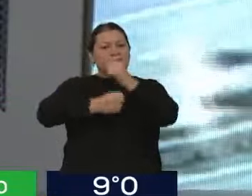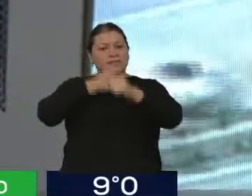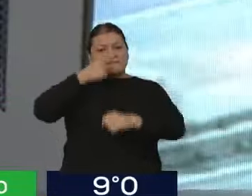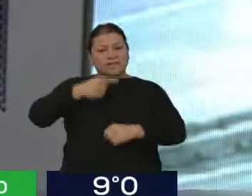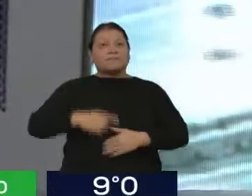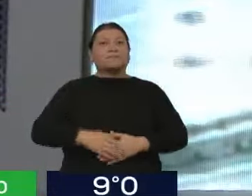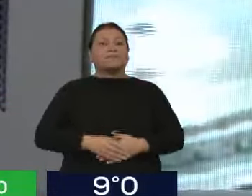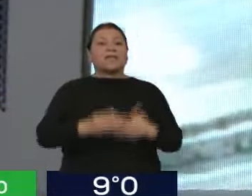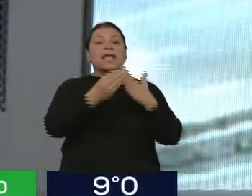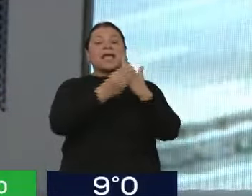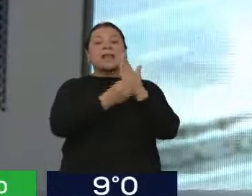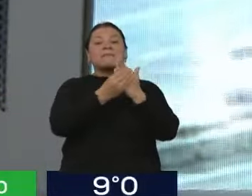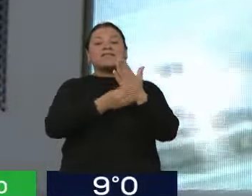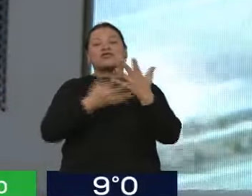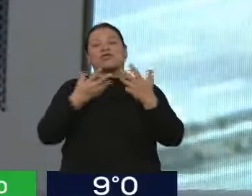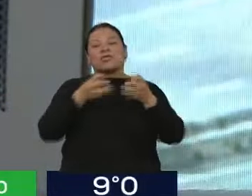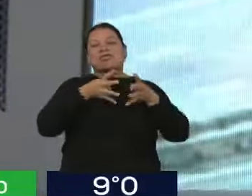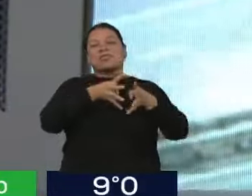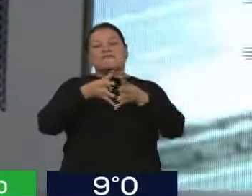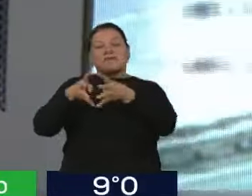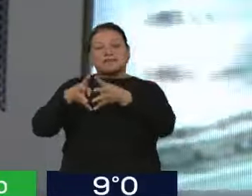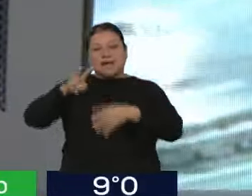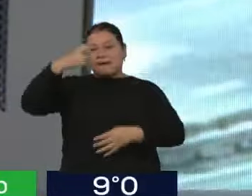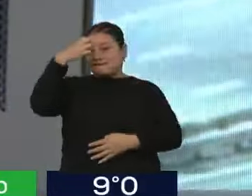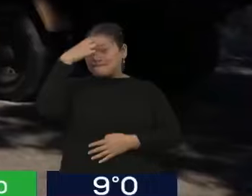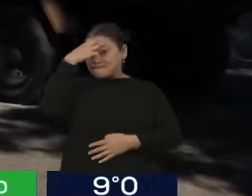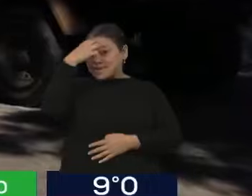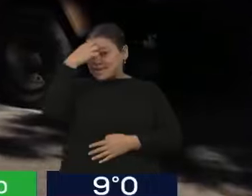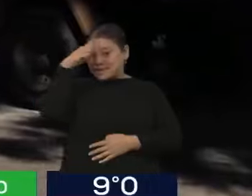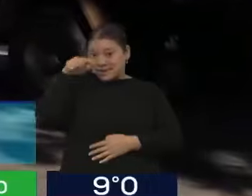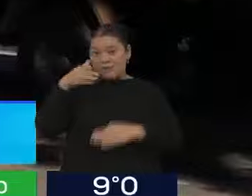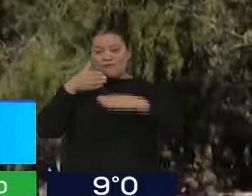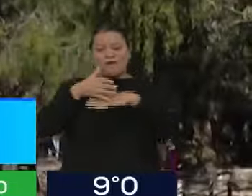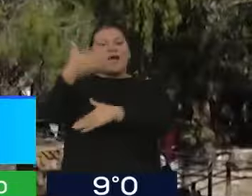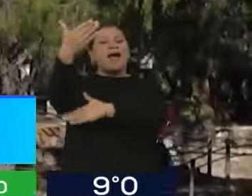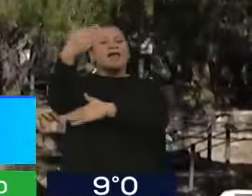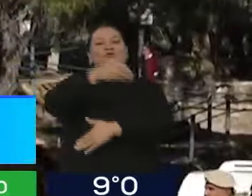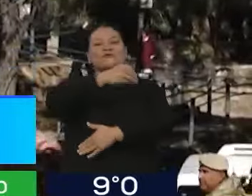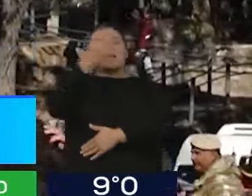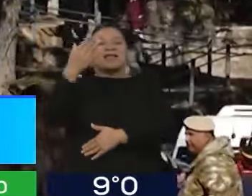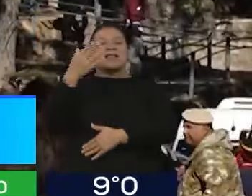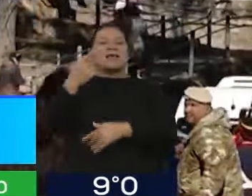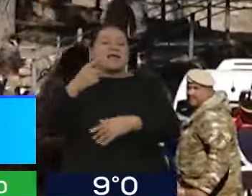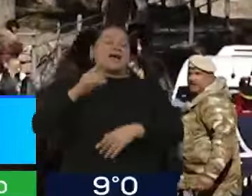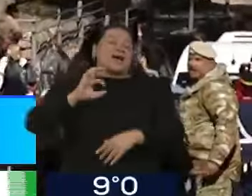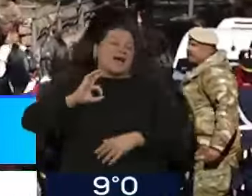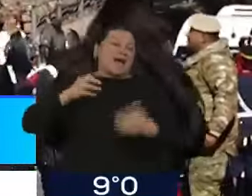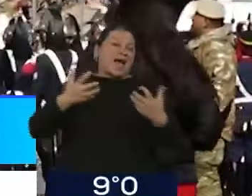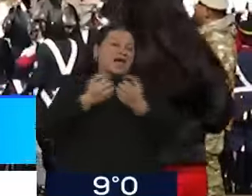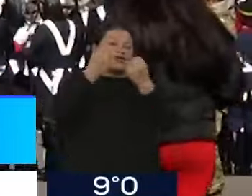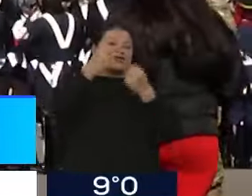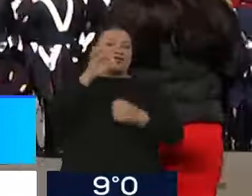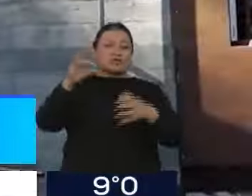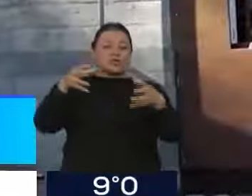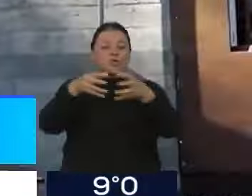Ministro de Defensa Luis Petri participó esta mañana del acto oficial por los 214 años del ejército argentino. El acto